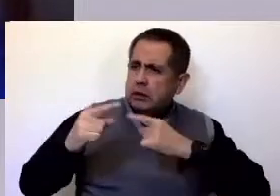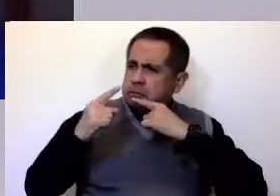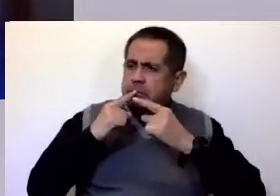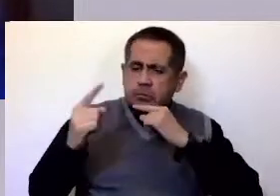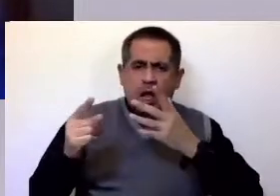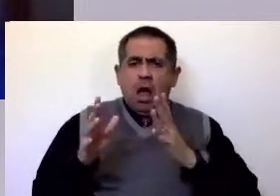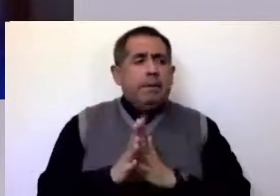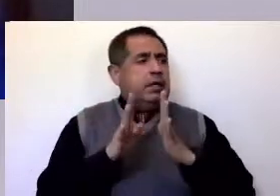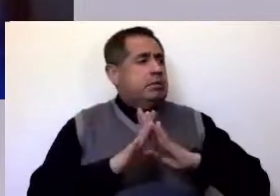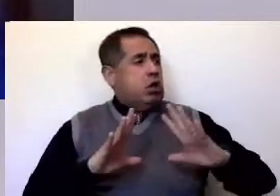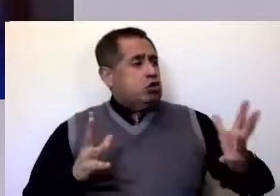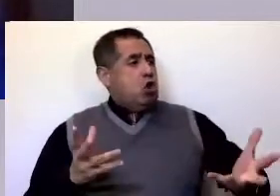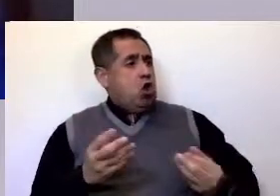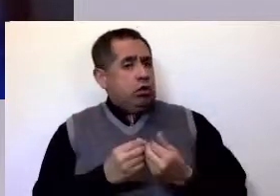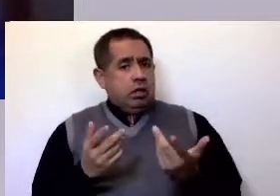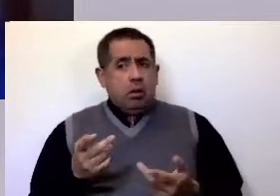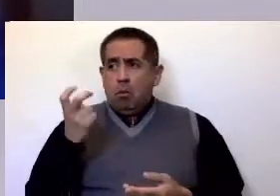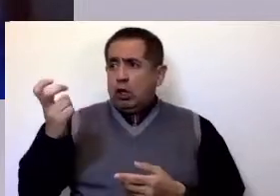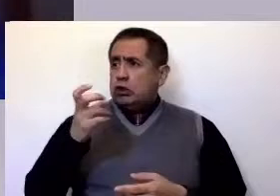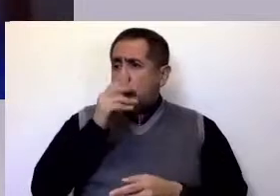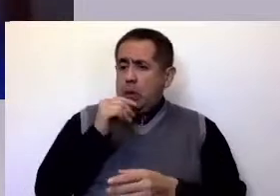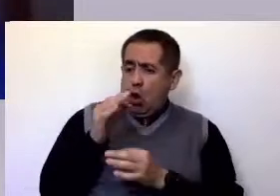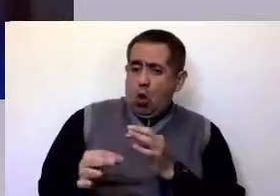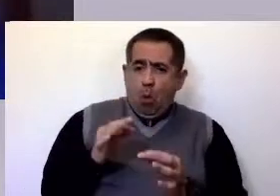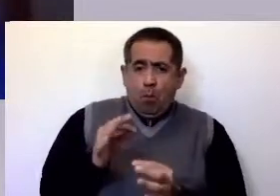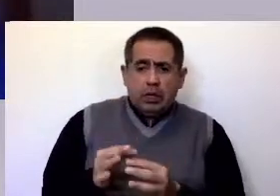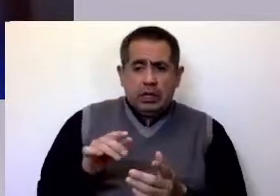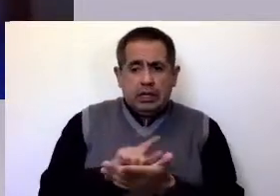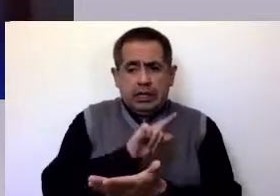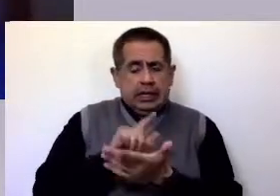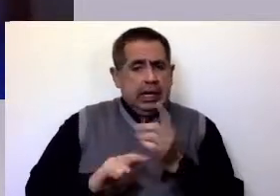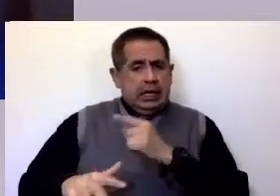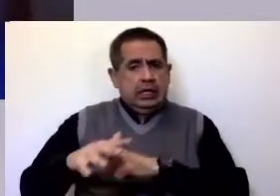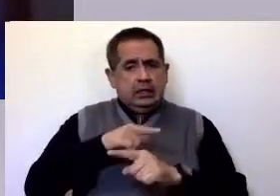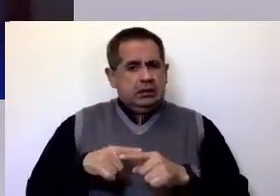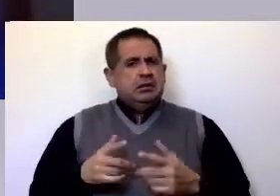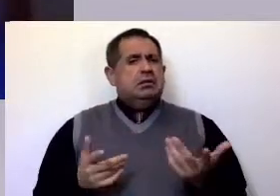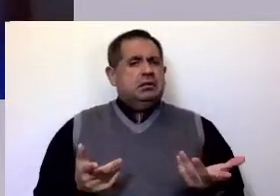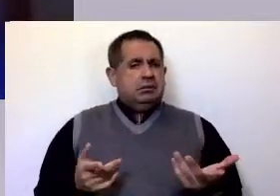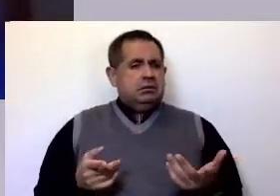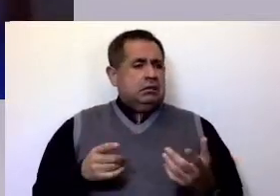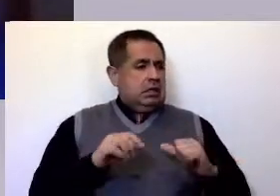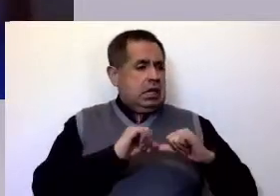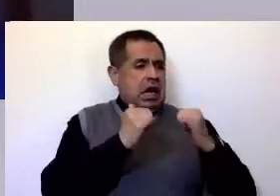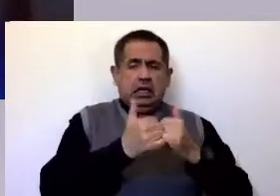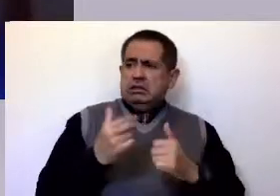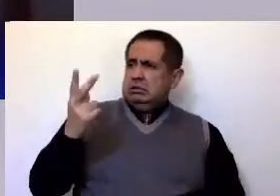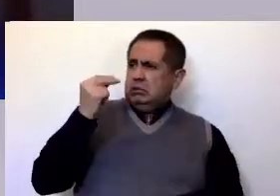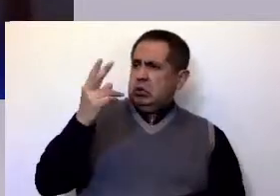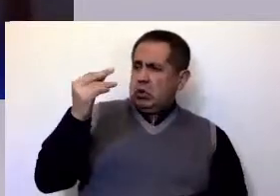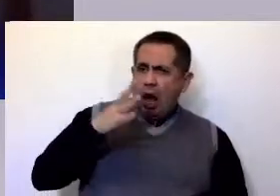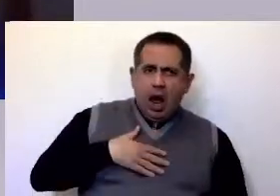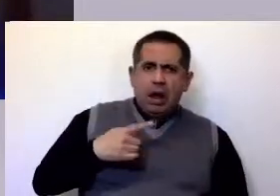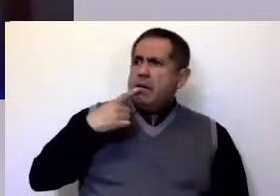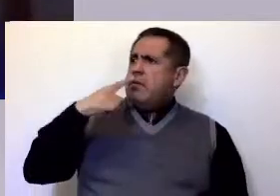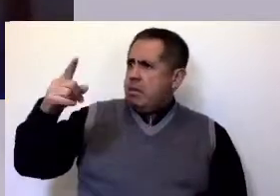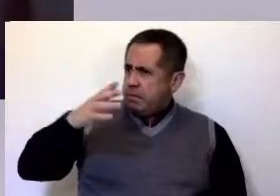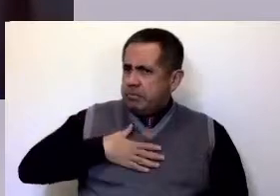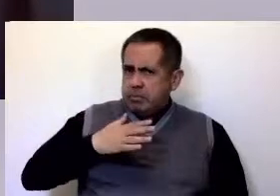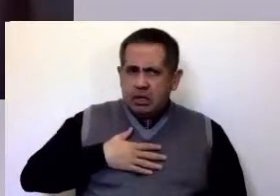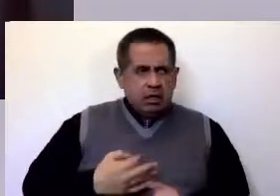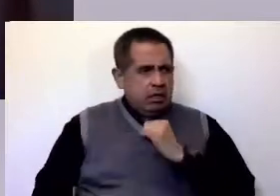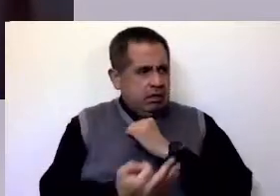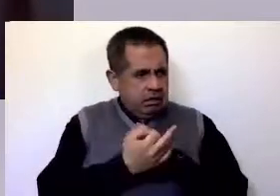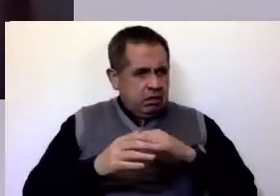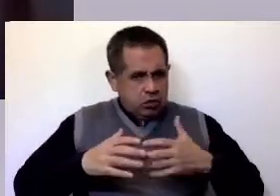impidió el cumplimiento de la legislación ambiental y privó a la quejosa de los derechos contemplados para las organizaciones no